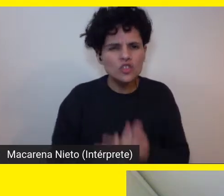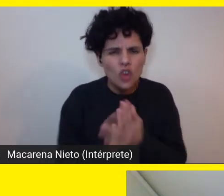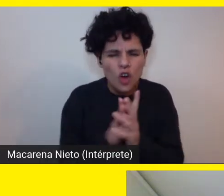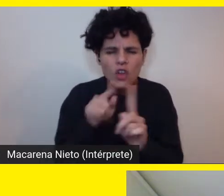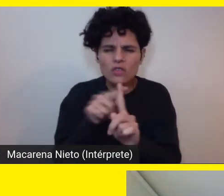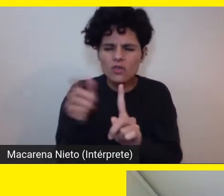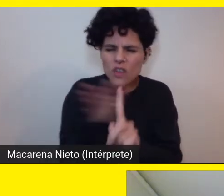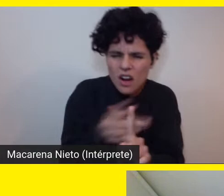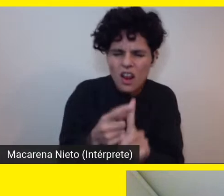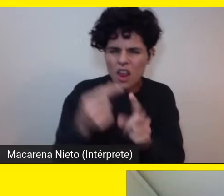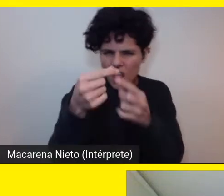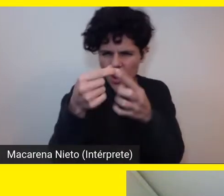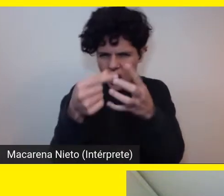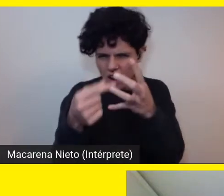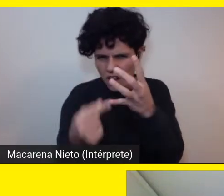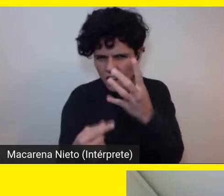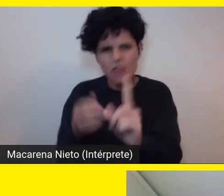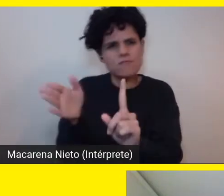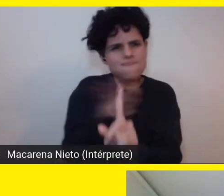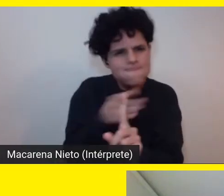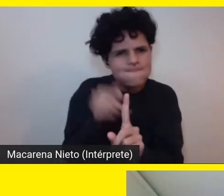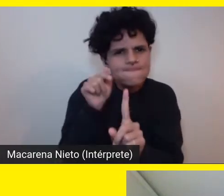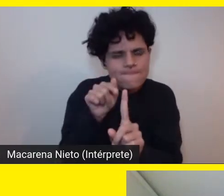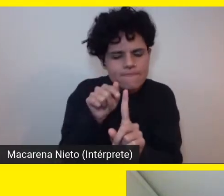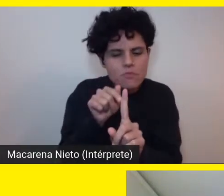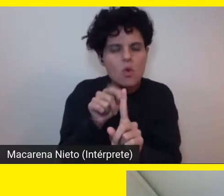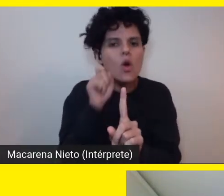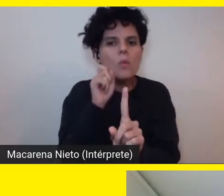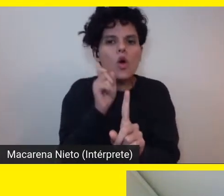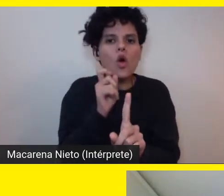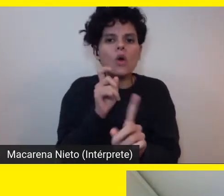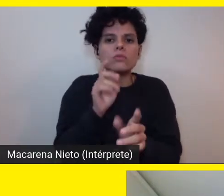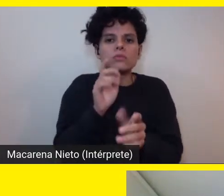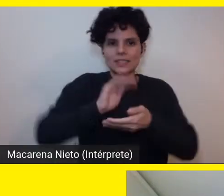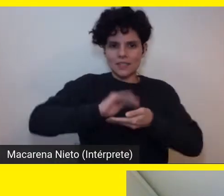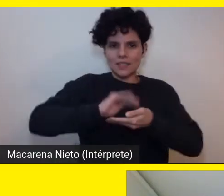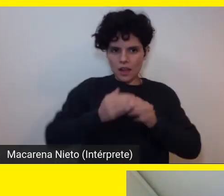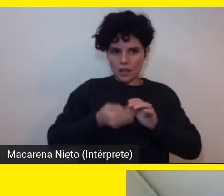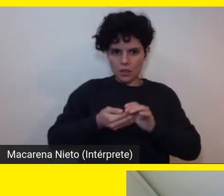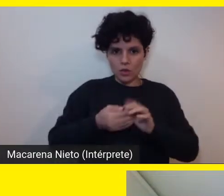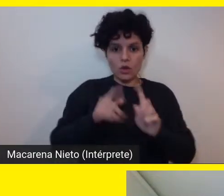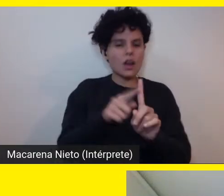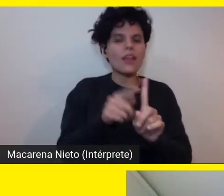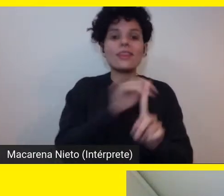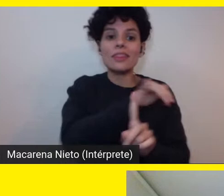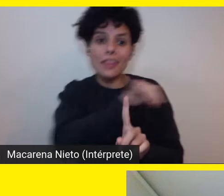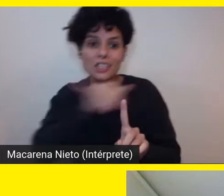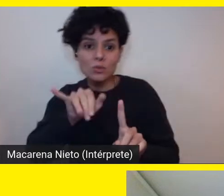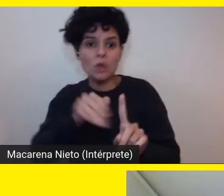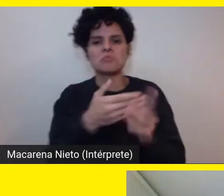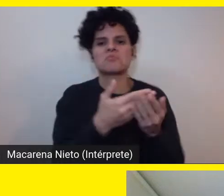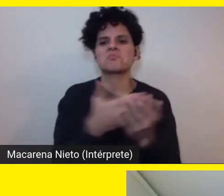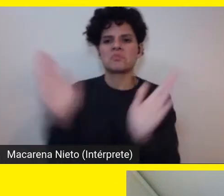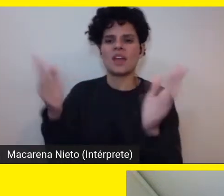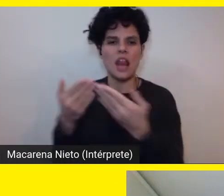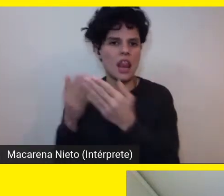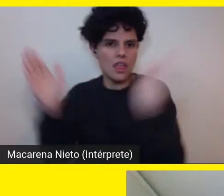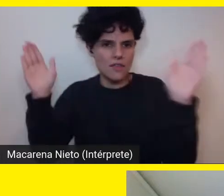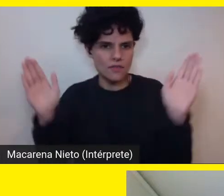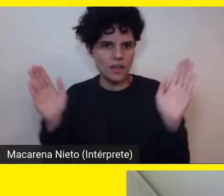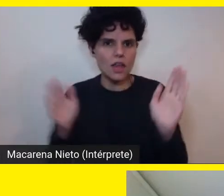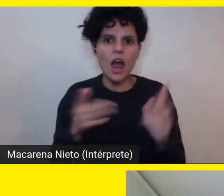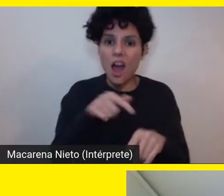como un secreto con el que vivían las sobrevivientes de esta violencia sexual y violencia de